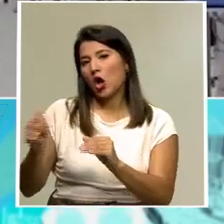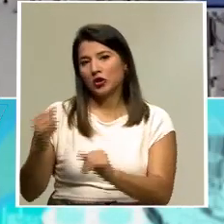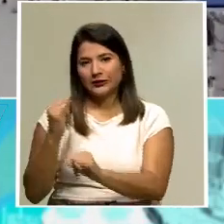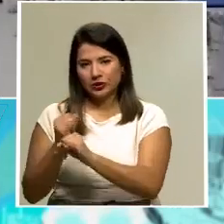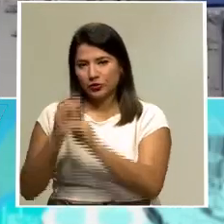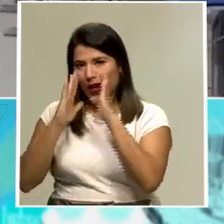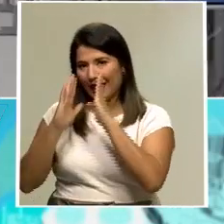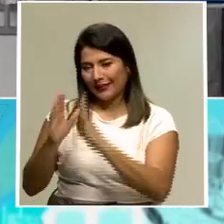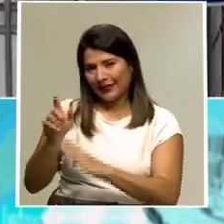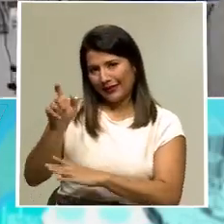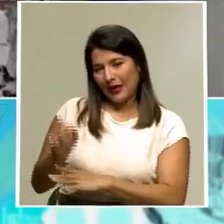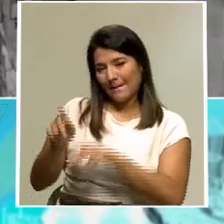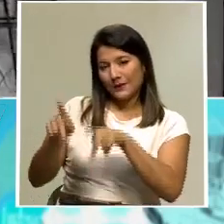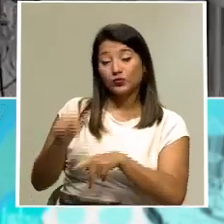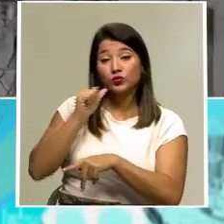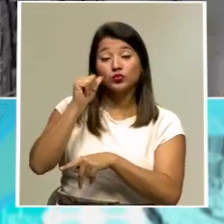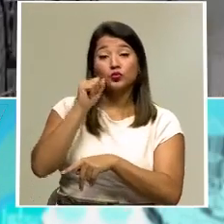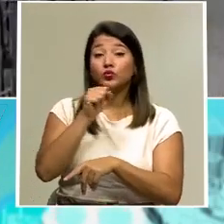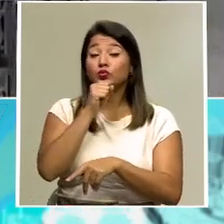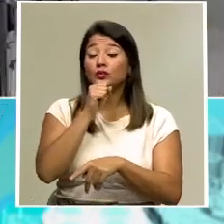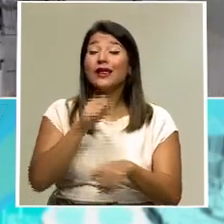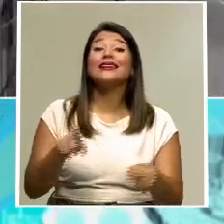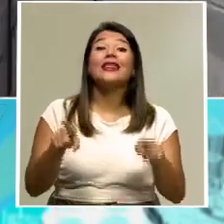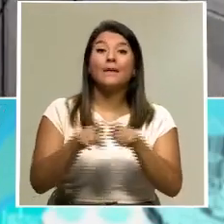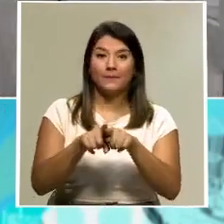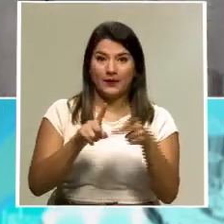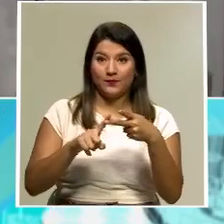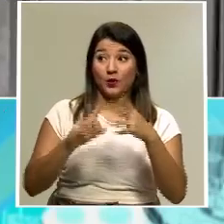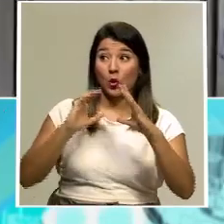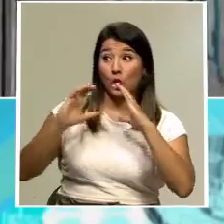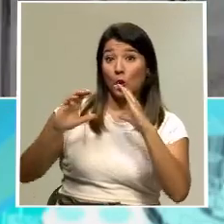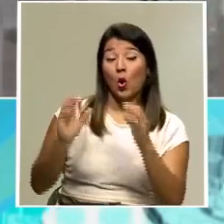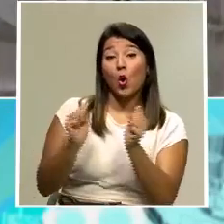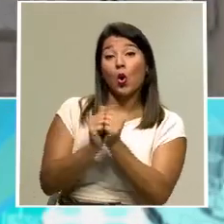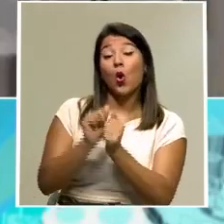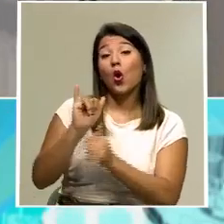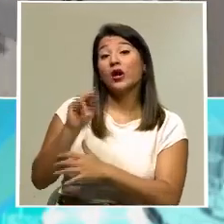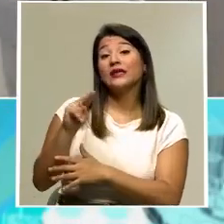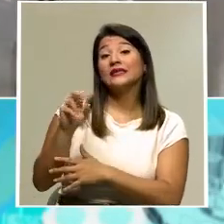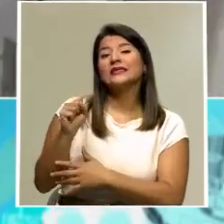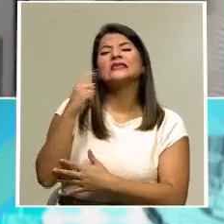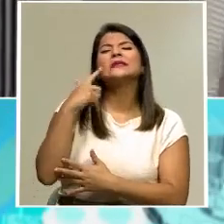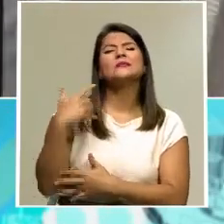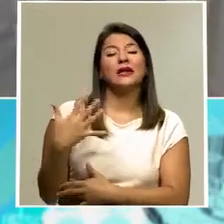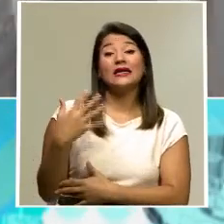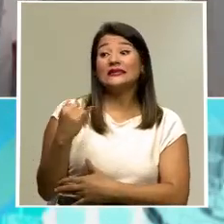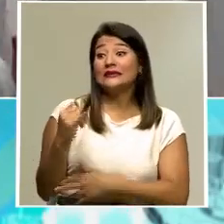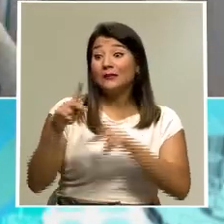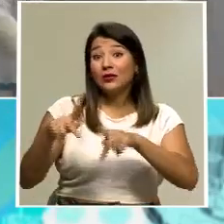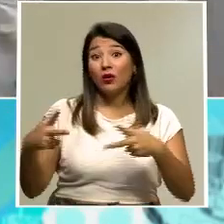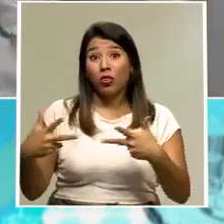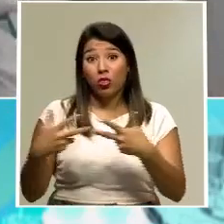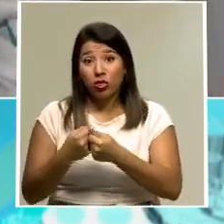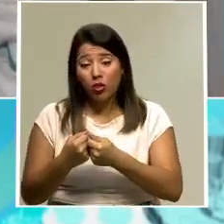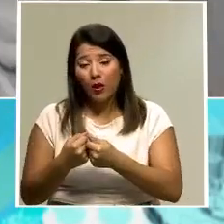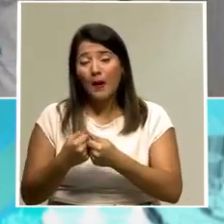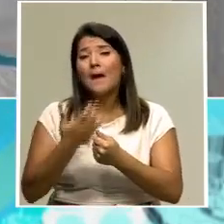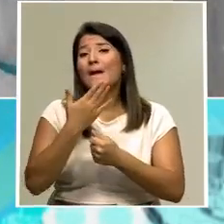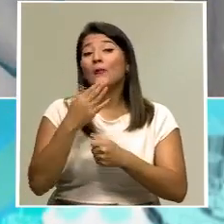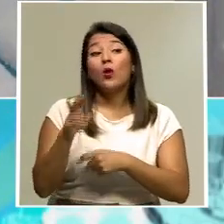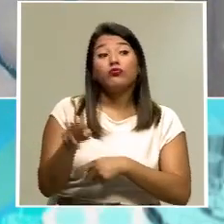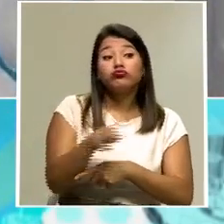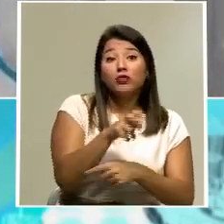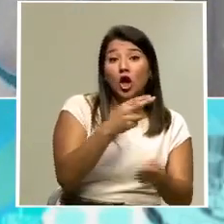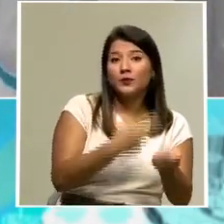las personas que sufran accidentes de tránsito sean directamente atendidas en el Instituto Nacional de Seguros y